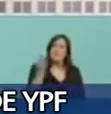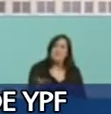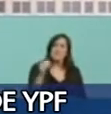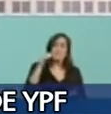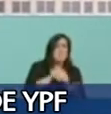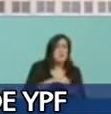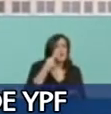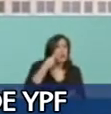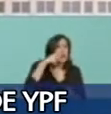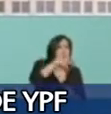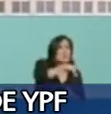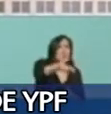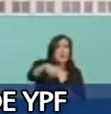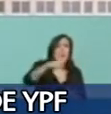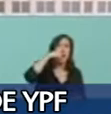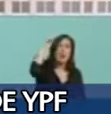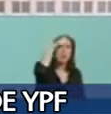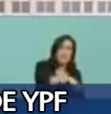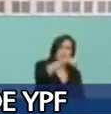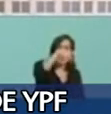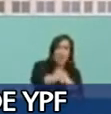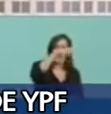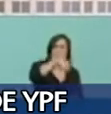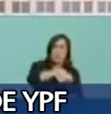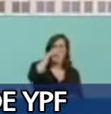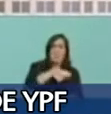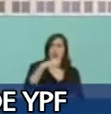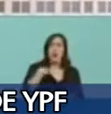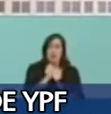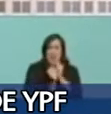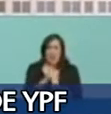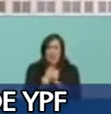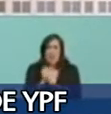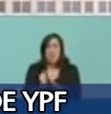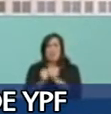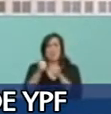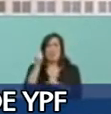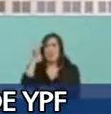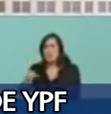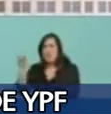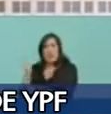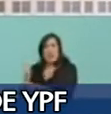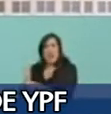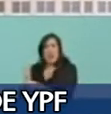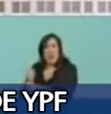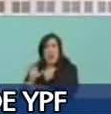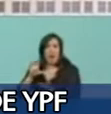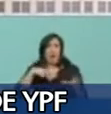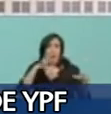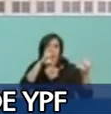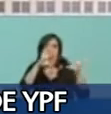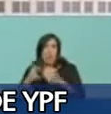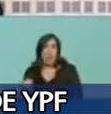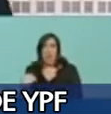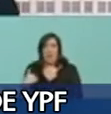prácticamente nos tomaríamos con el nivel de crecimiento actividad industrias trabajadores en un país inviable